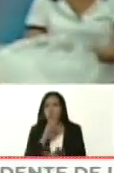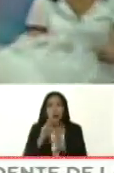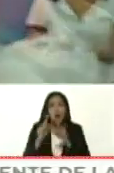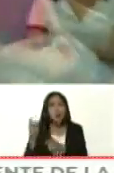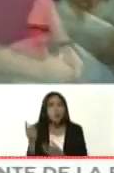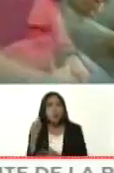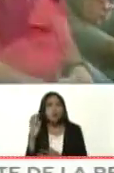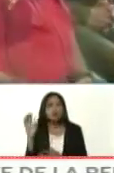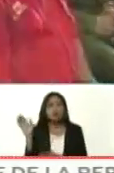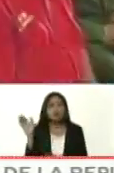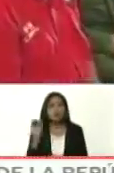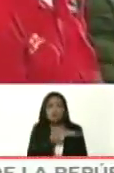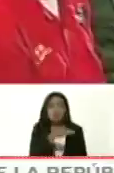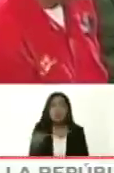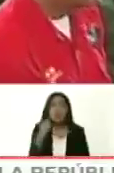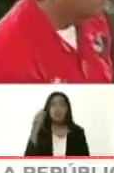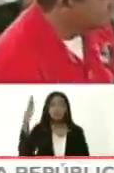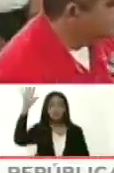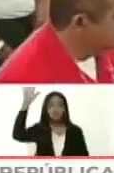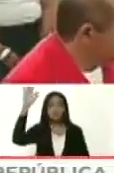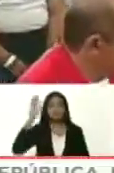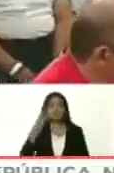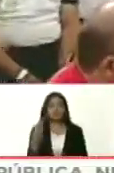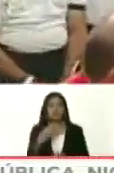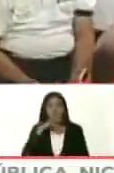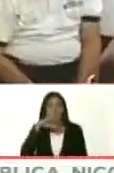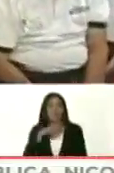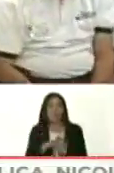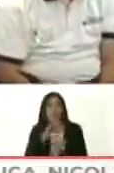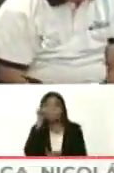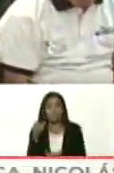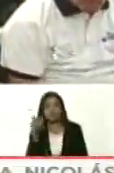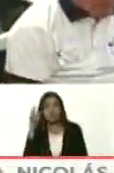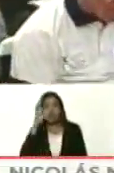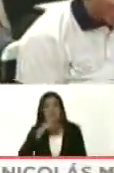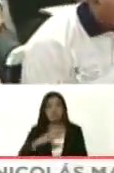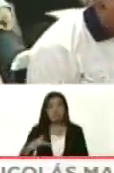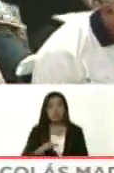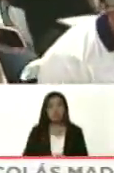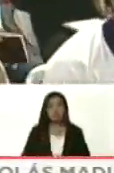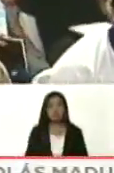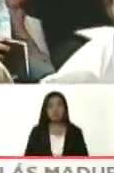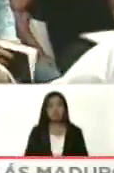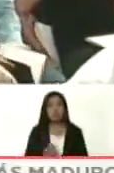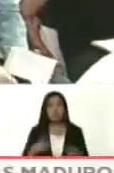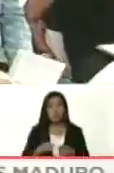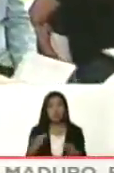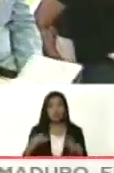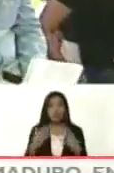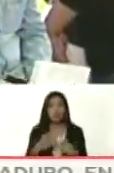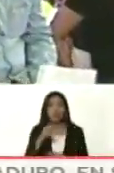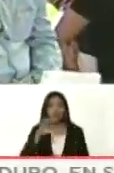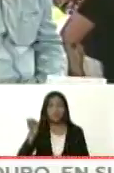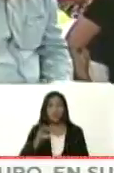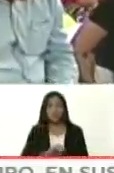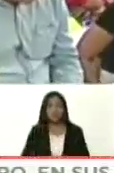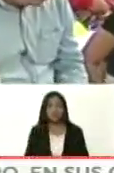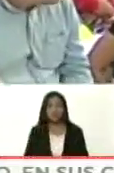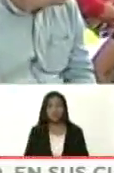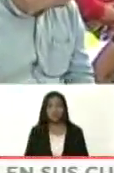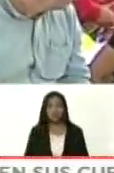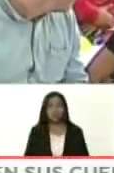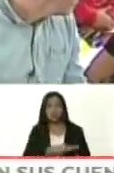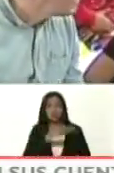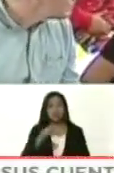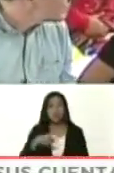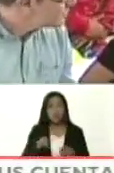alguna llanera, mira. Bastante, ¿vale? Bueno, mi saludo. Del llano viene la patria. Del llano viene